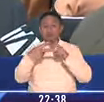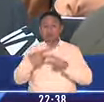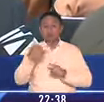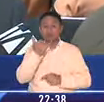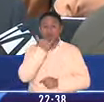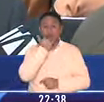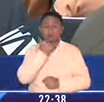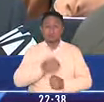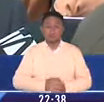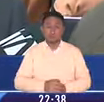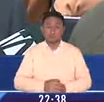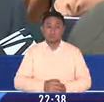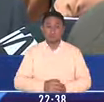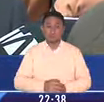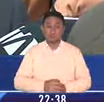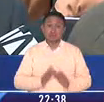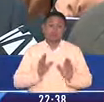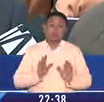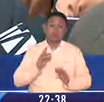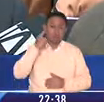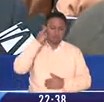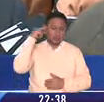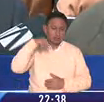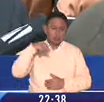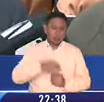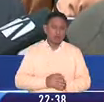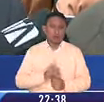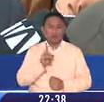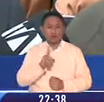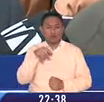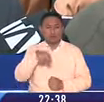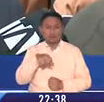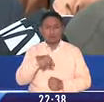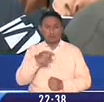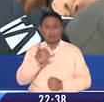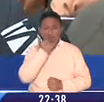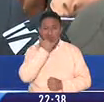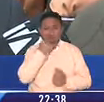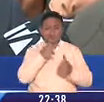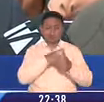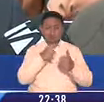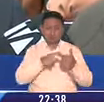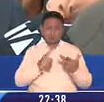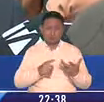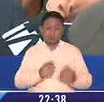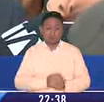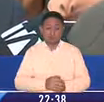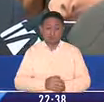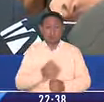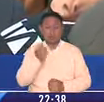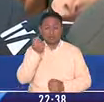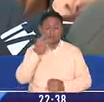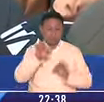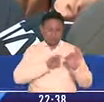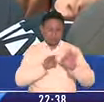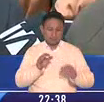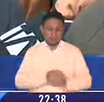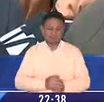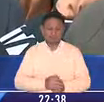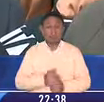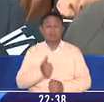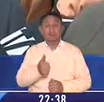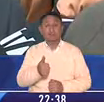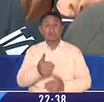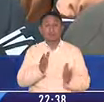concurso. Existe, creo yo, un concurso ideal de infracciones. Es decir, para que se entienda un poco mejor, los mismos